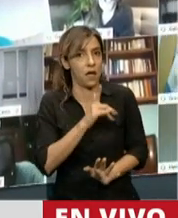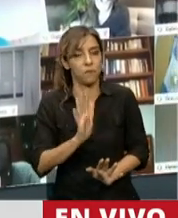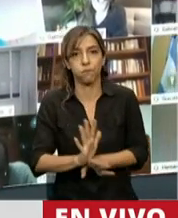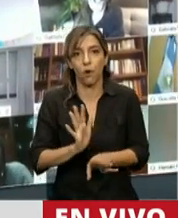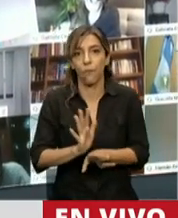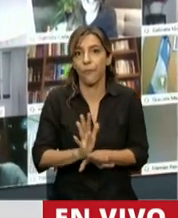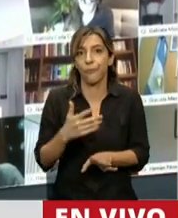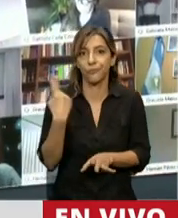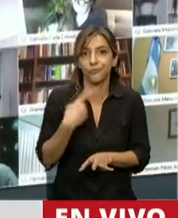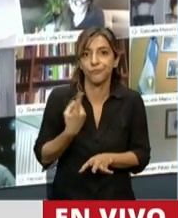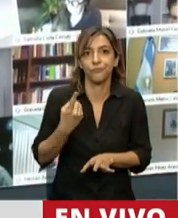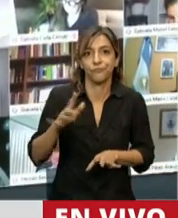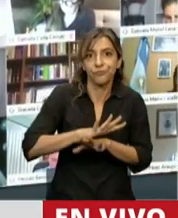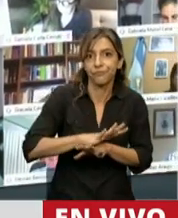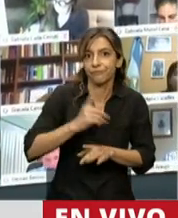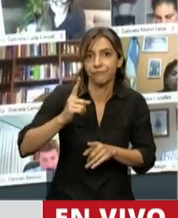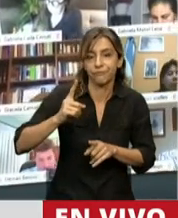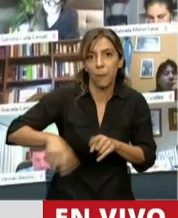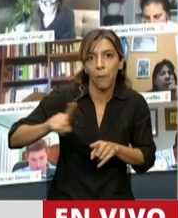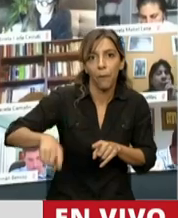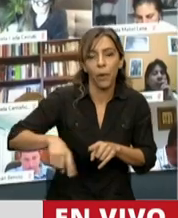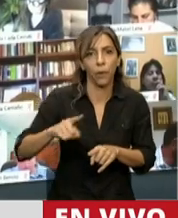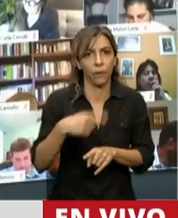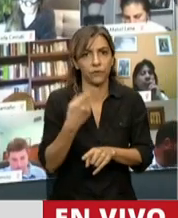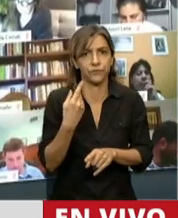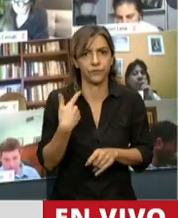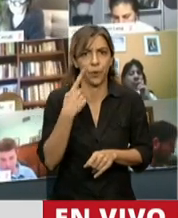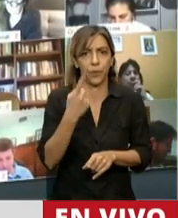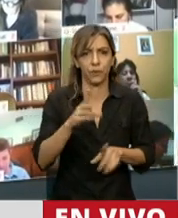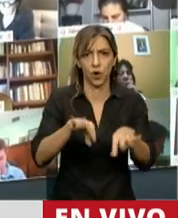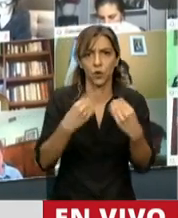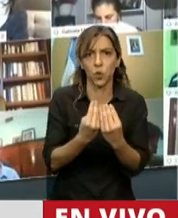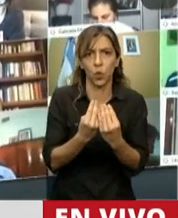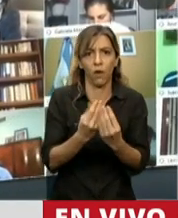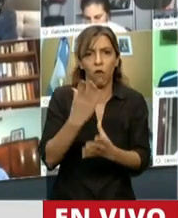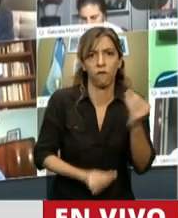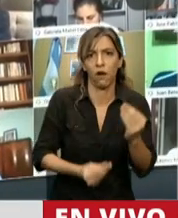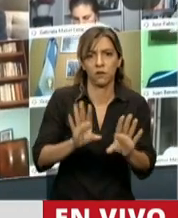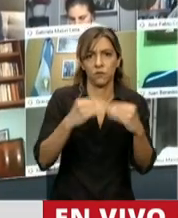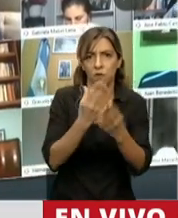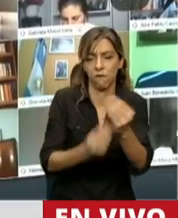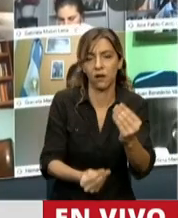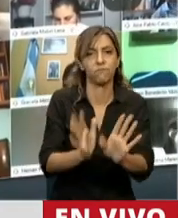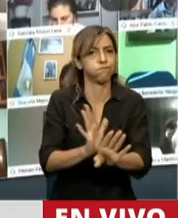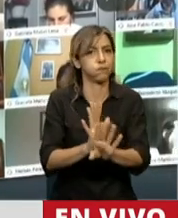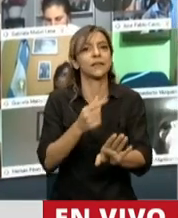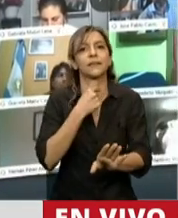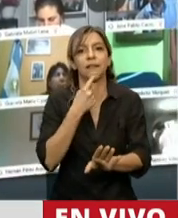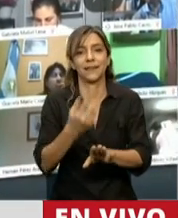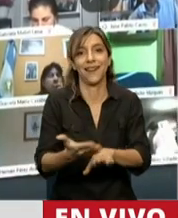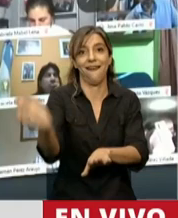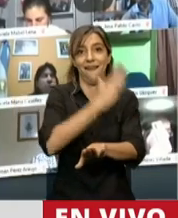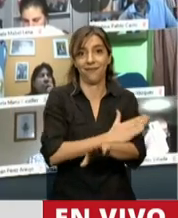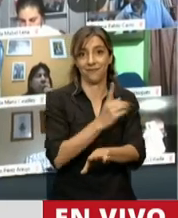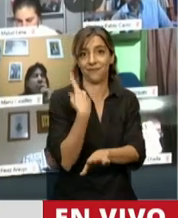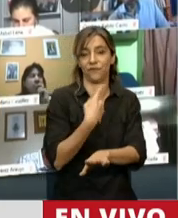finalmente producen resultados opuestos a los que uno se propone, evidentemente hay algo de los marcos conceptuales que están funcionando mal.